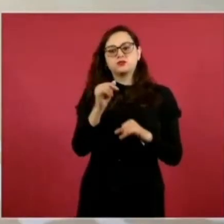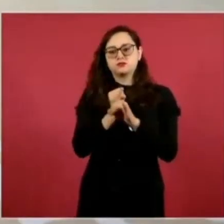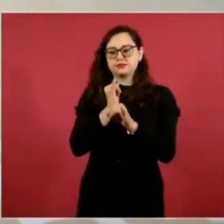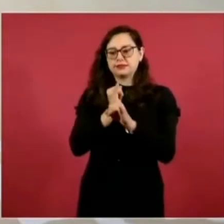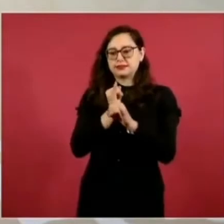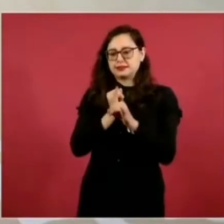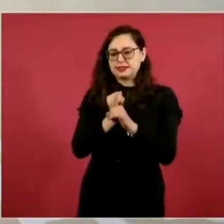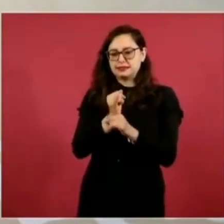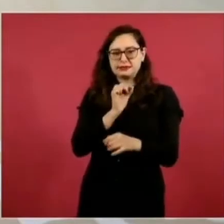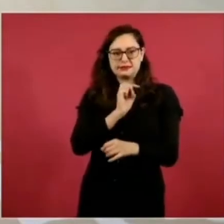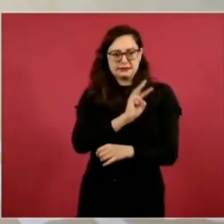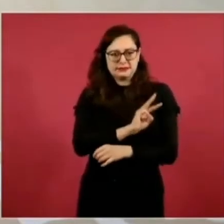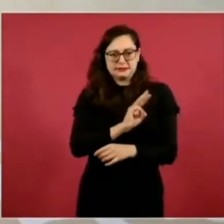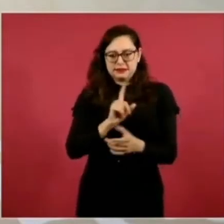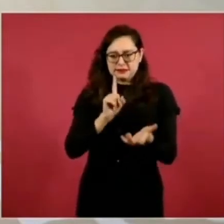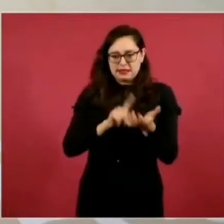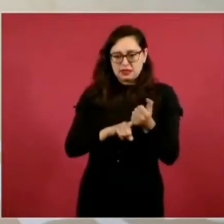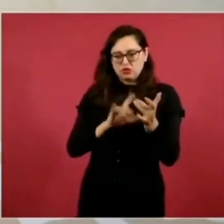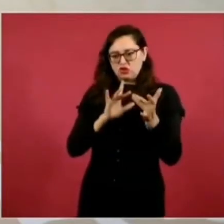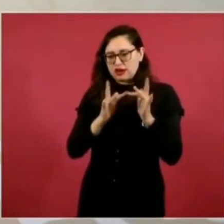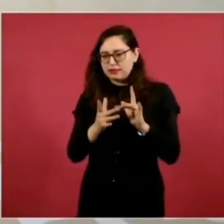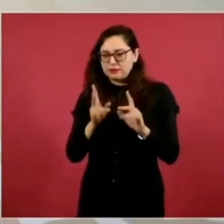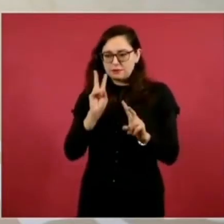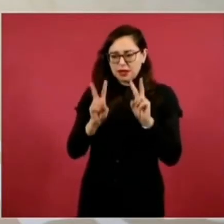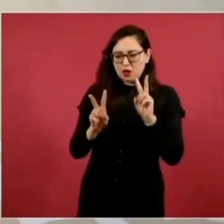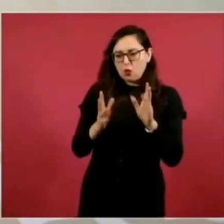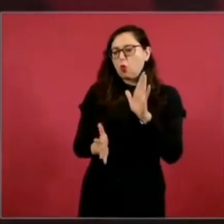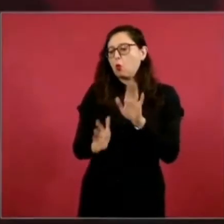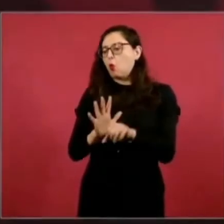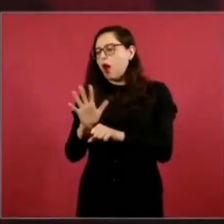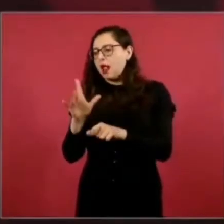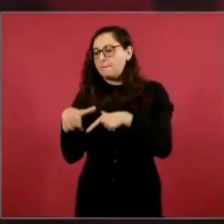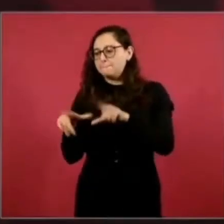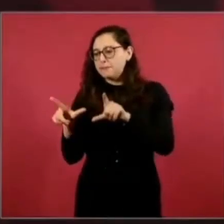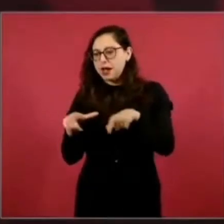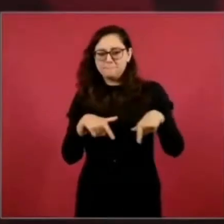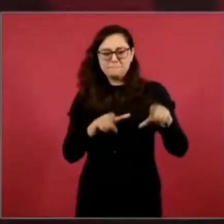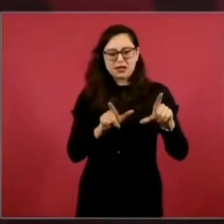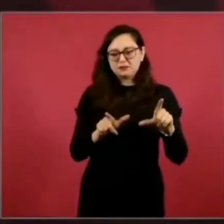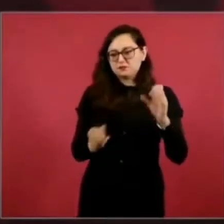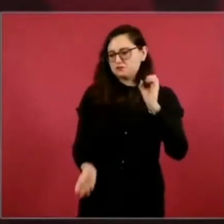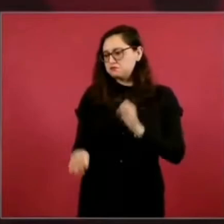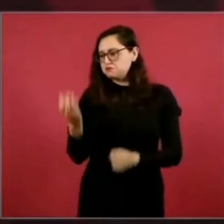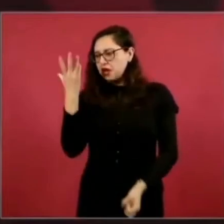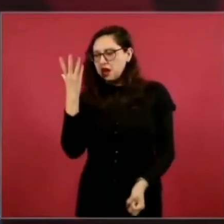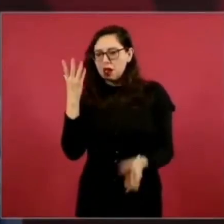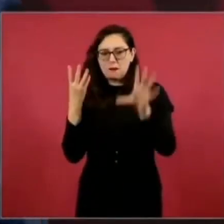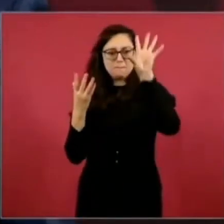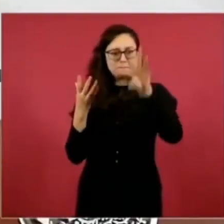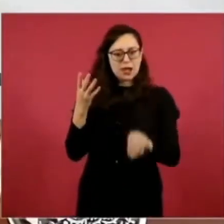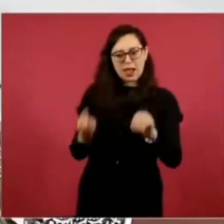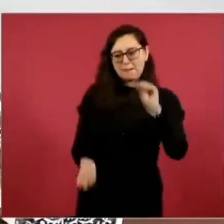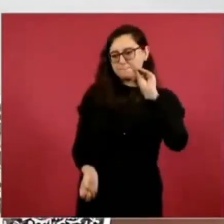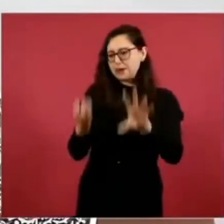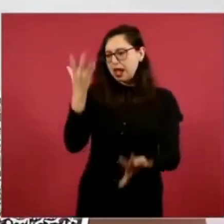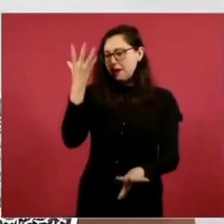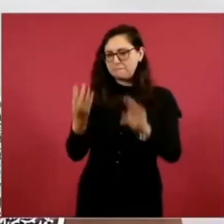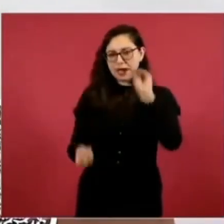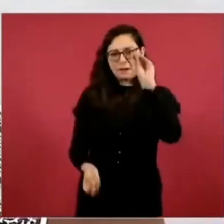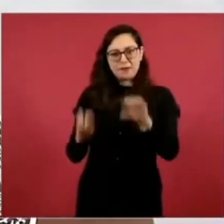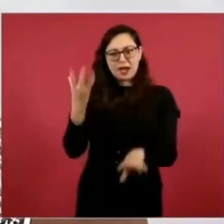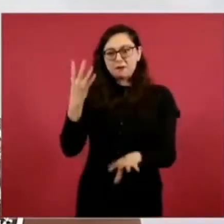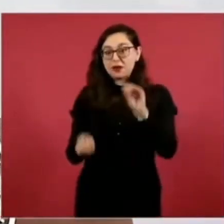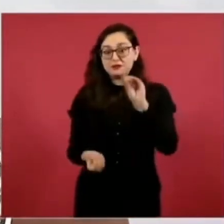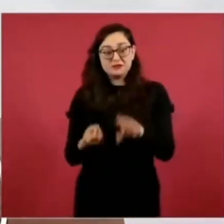suben todo eso hay que estarlo analizando y hay que estarlo informando porque